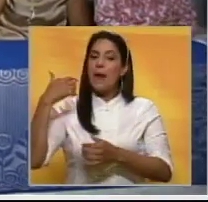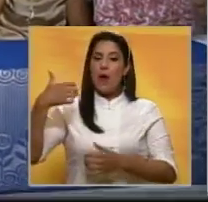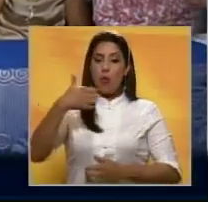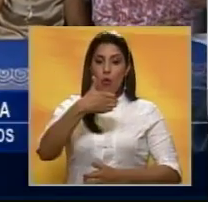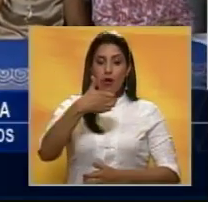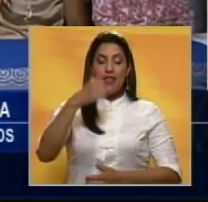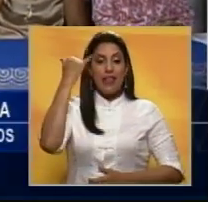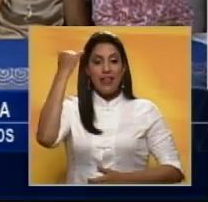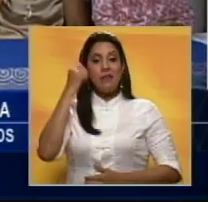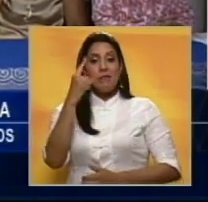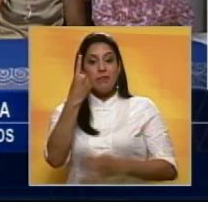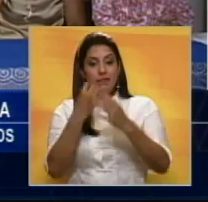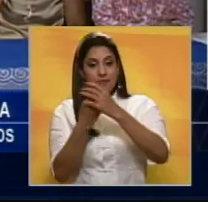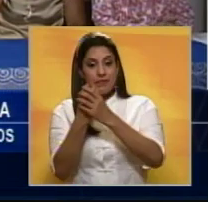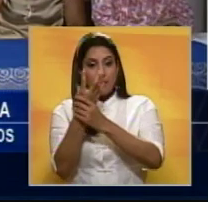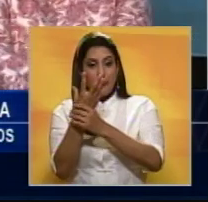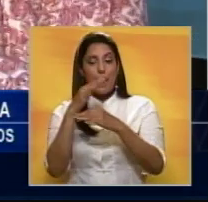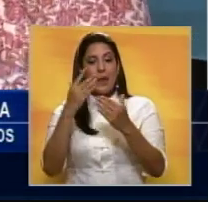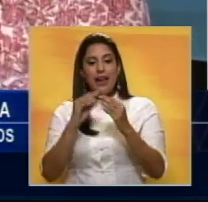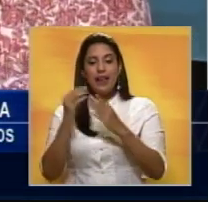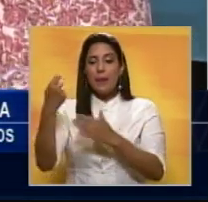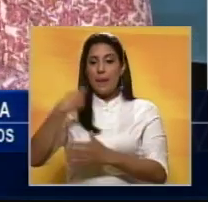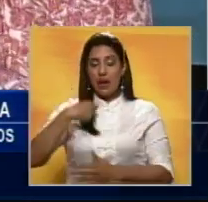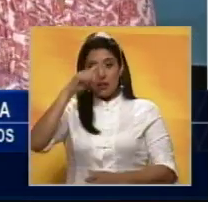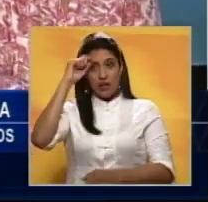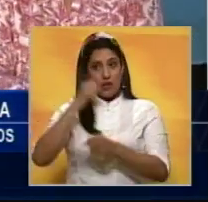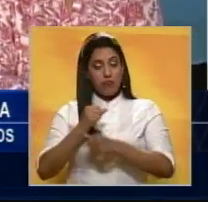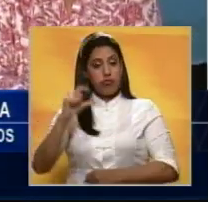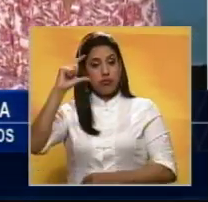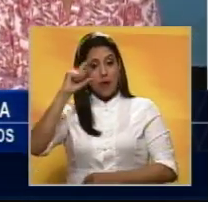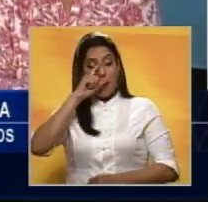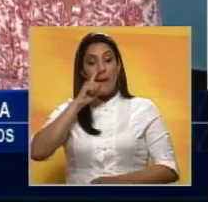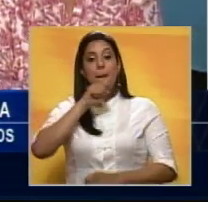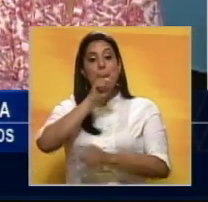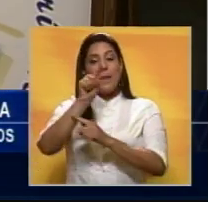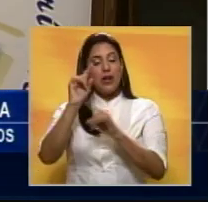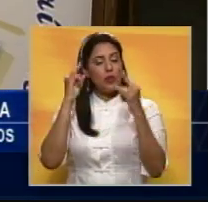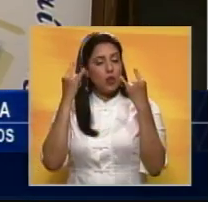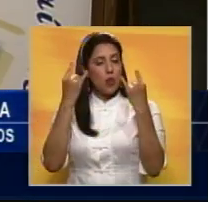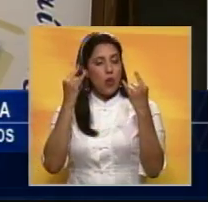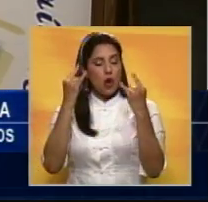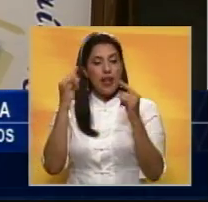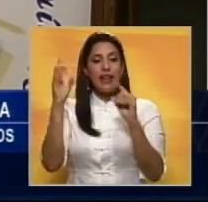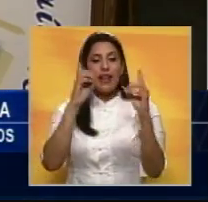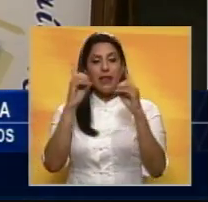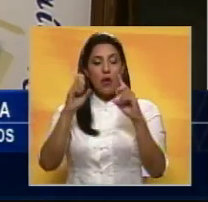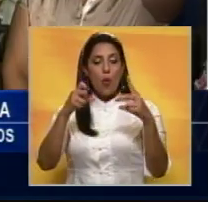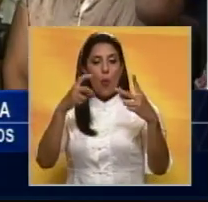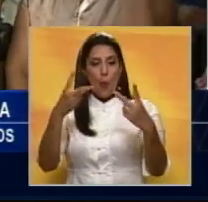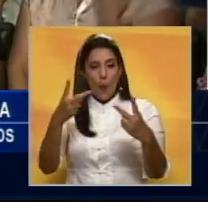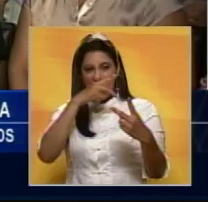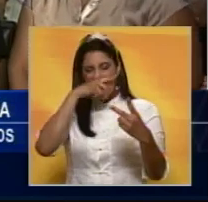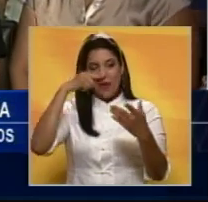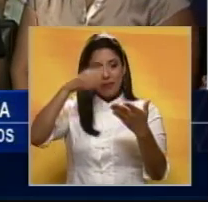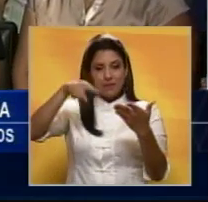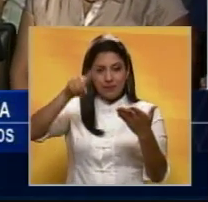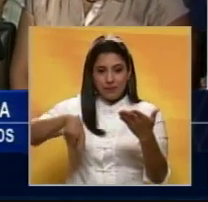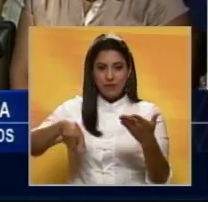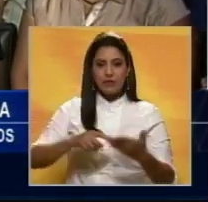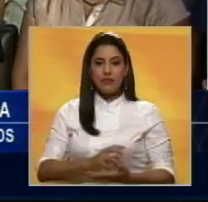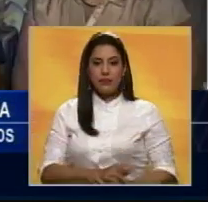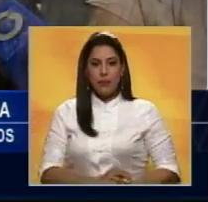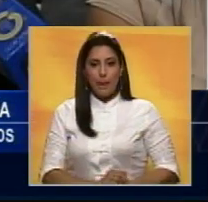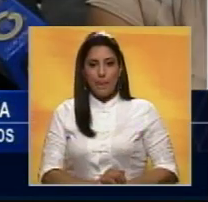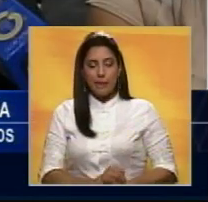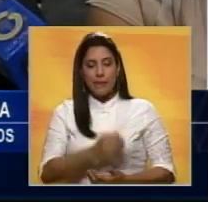1 de mayo aquí en Caracas por las reivindicaciones laborales. Exigen urgente la discusión de las contrataciones